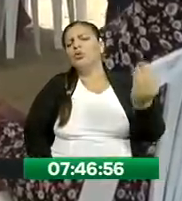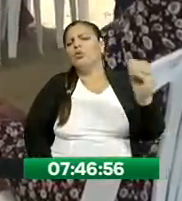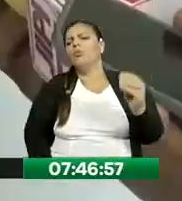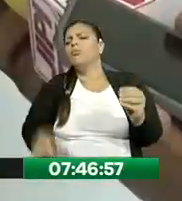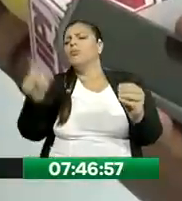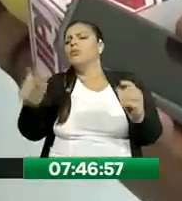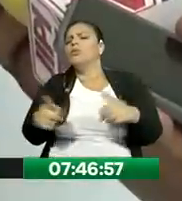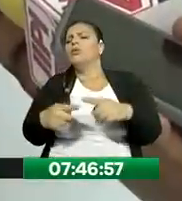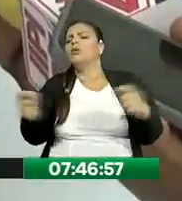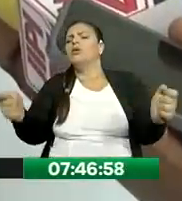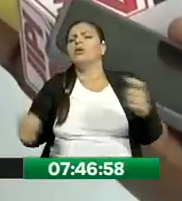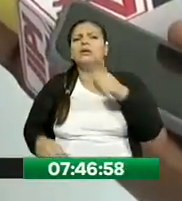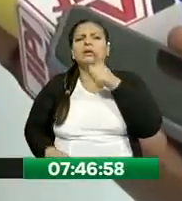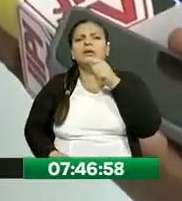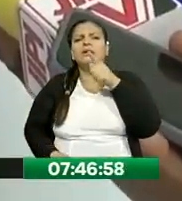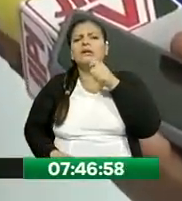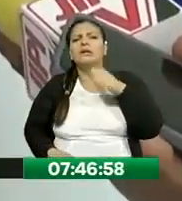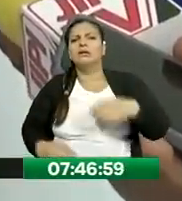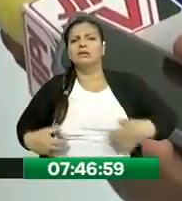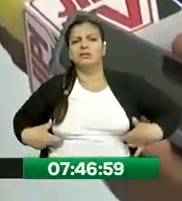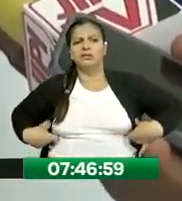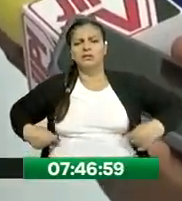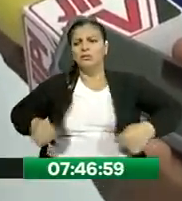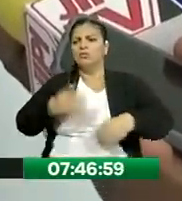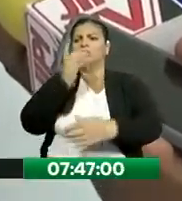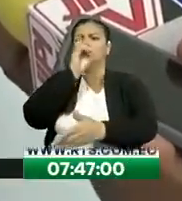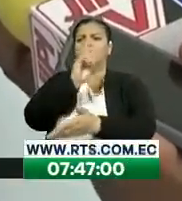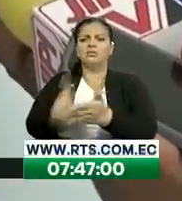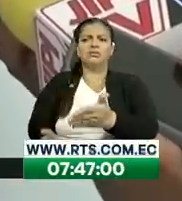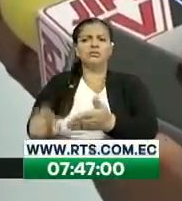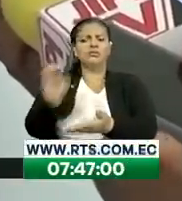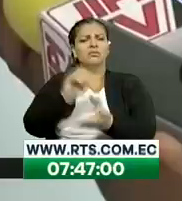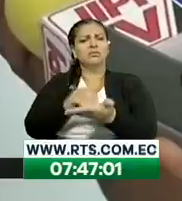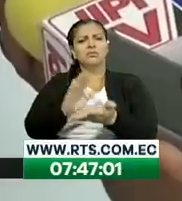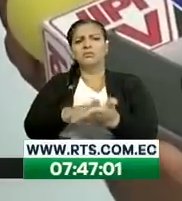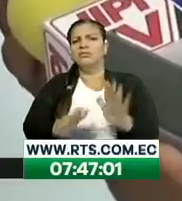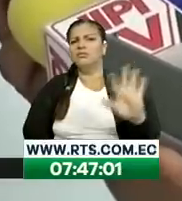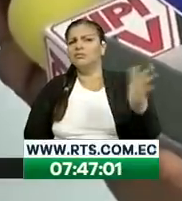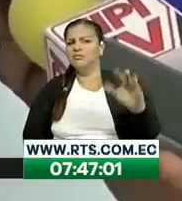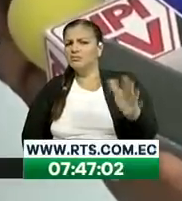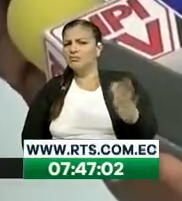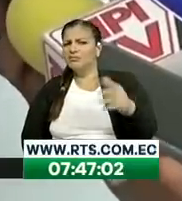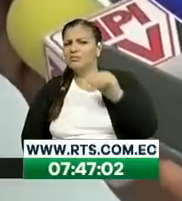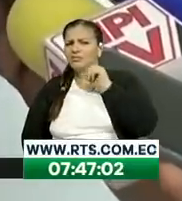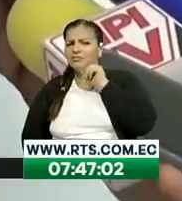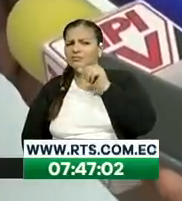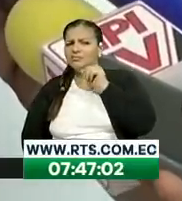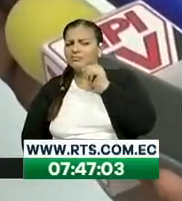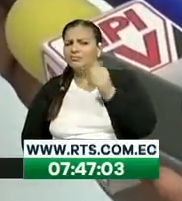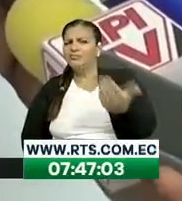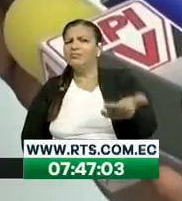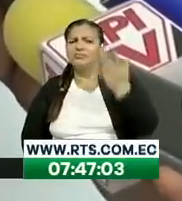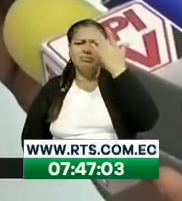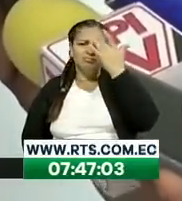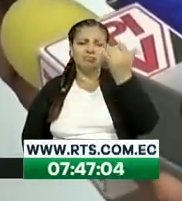la denuncia. Intempestivamente llegó un vehículo del cual se baja una persona y le dispara